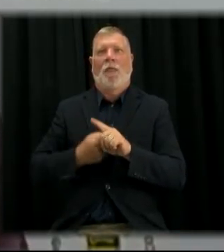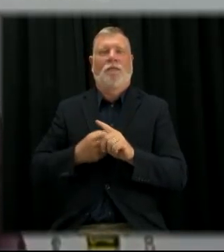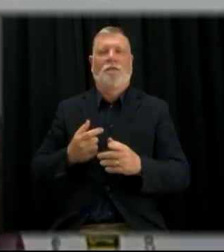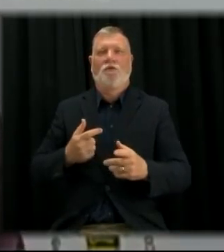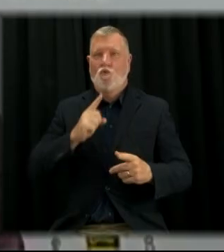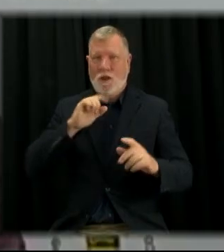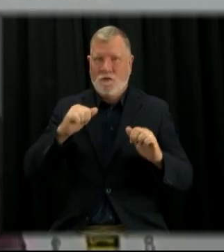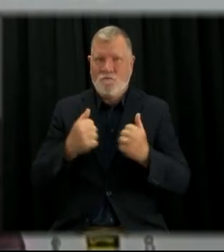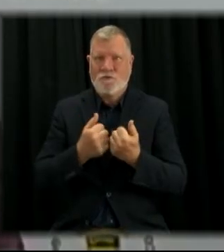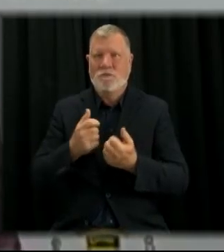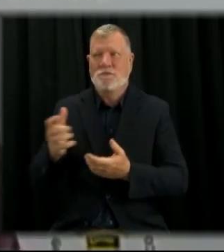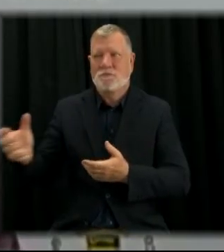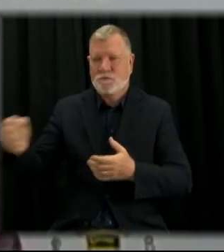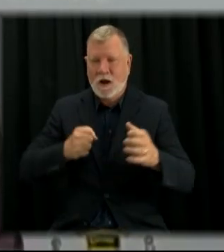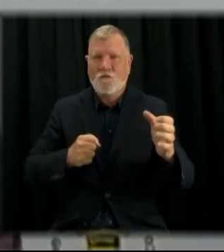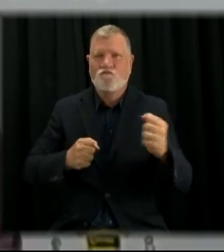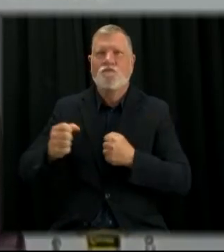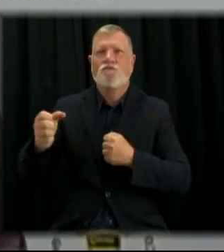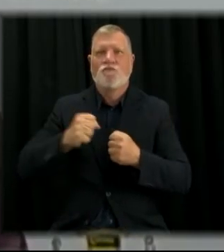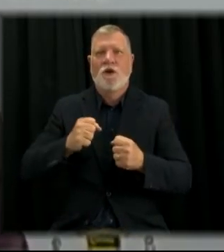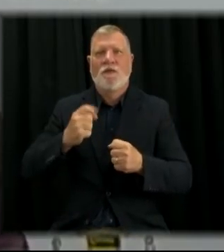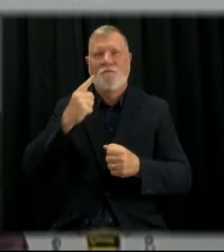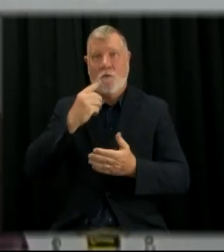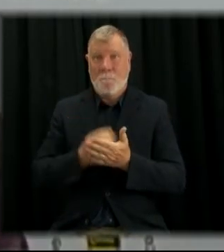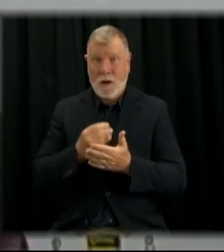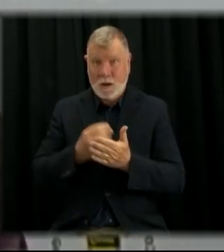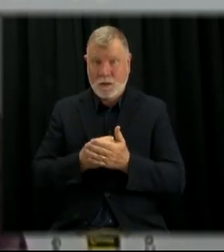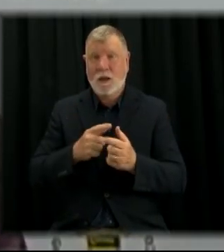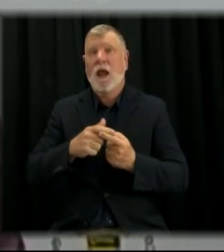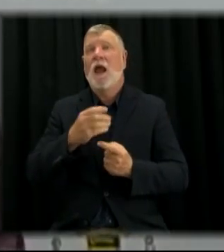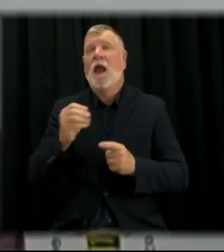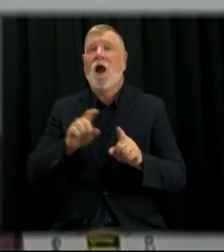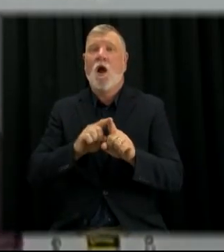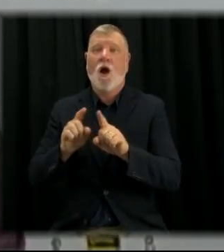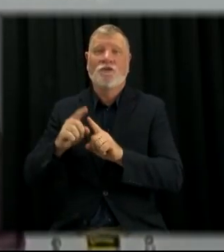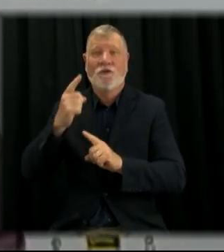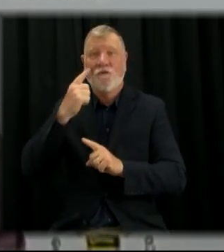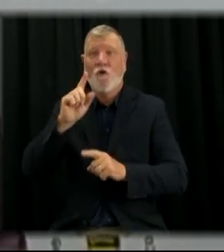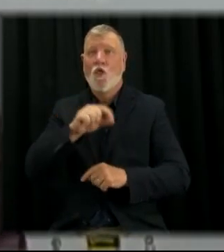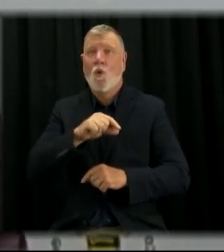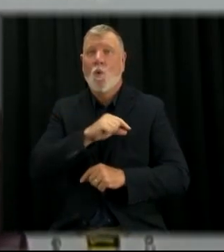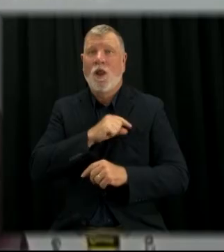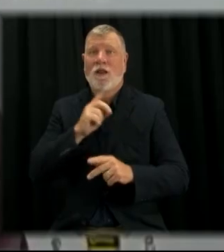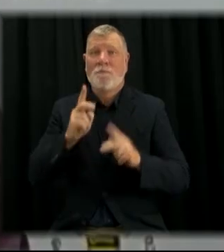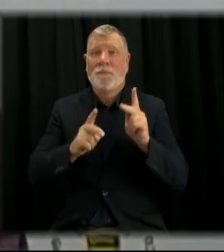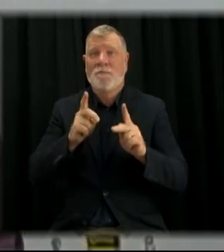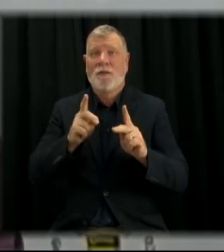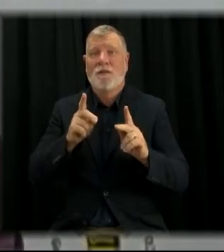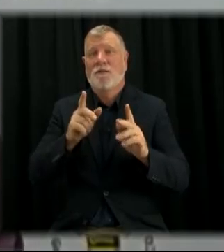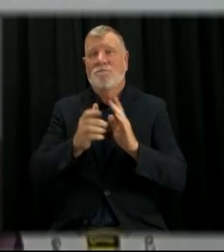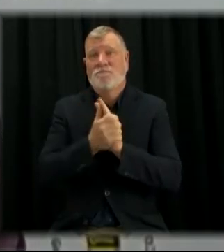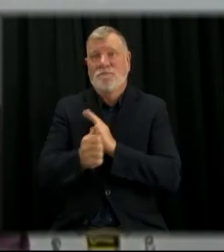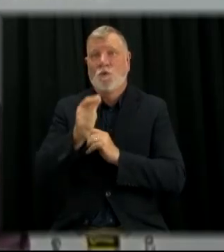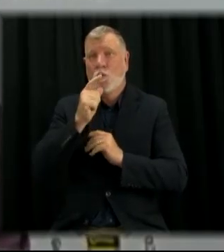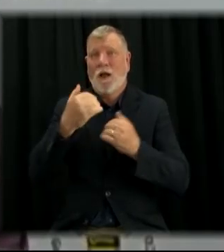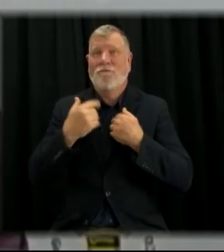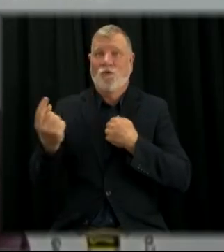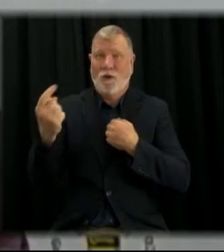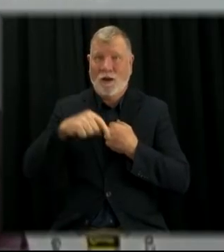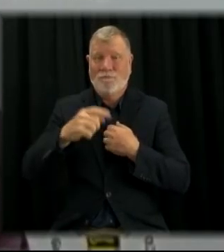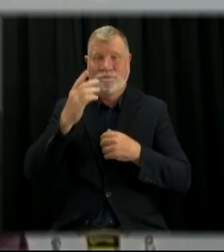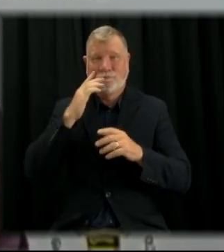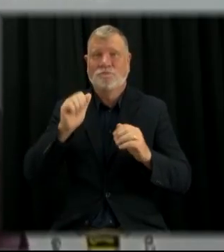mes anterior. Así que es un desafío, es un reto de reclutar de términos